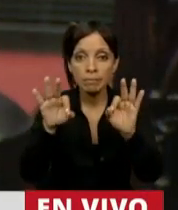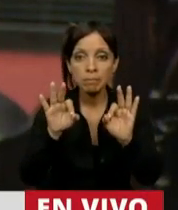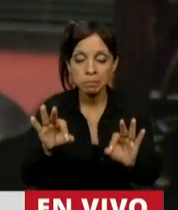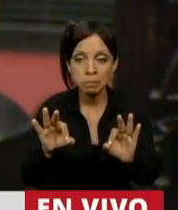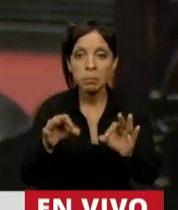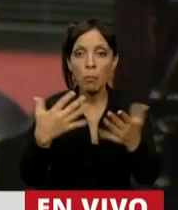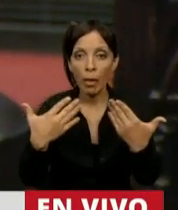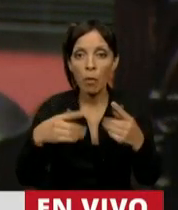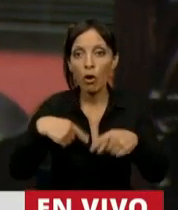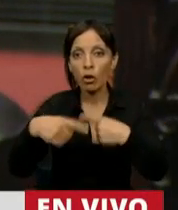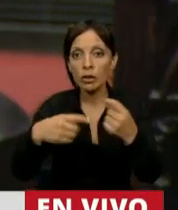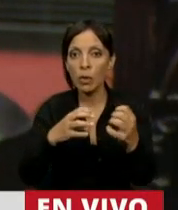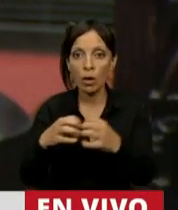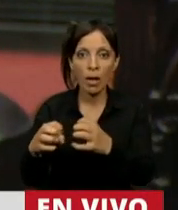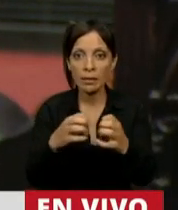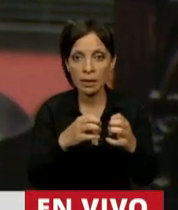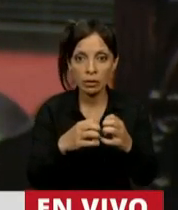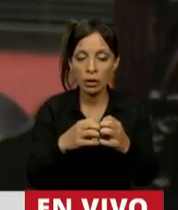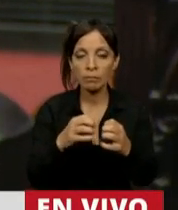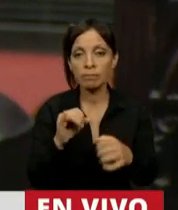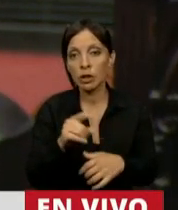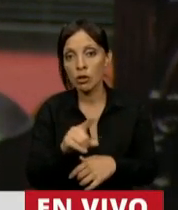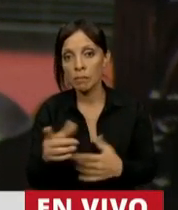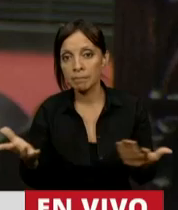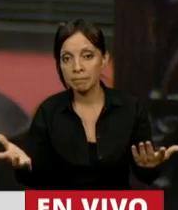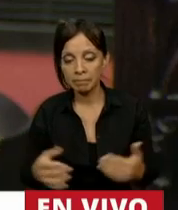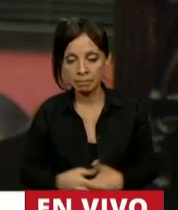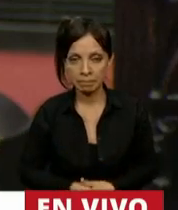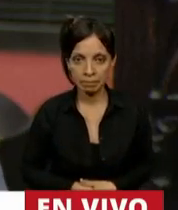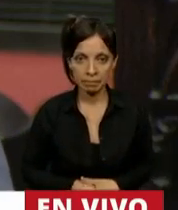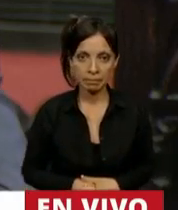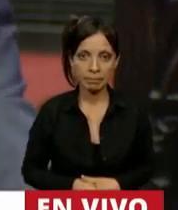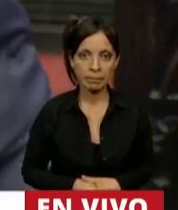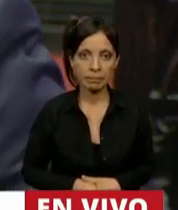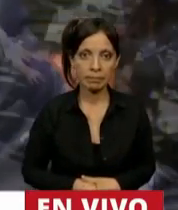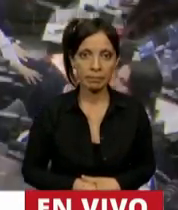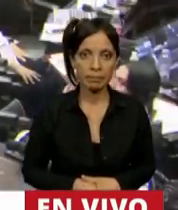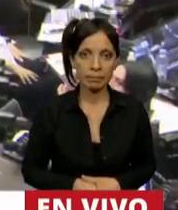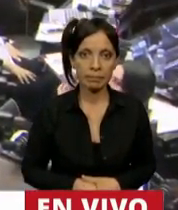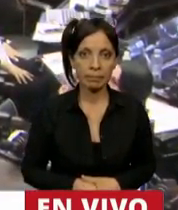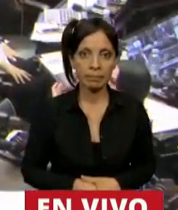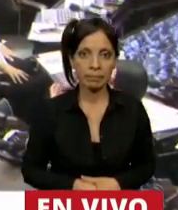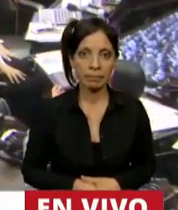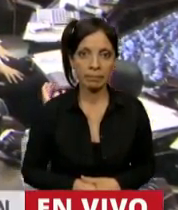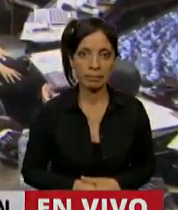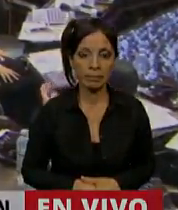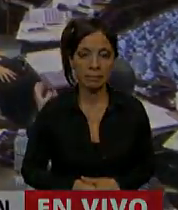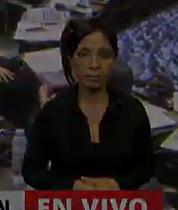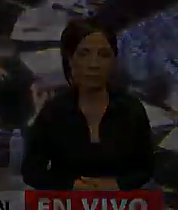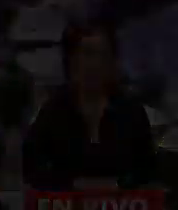para continuar con la sesión convocada a tal efecto. Gracias, diputado.